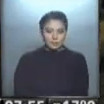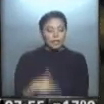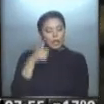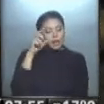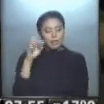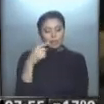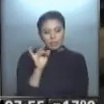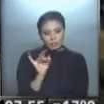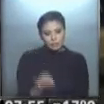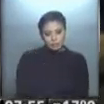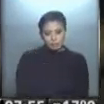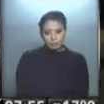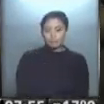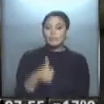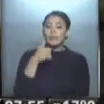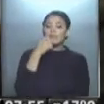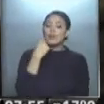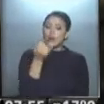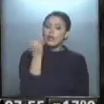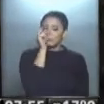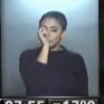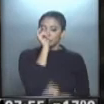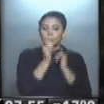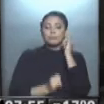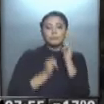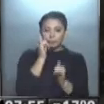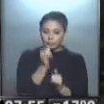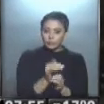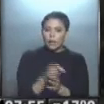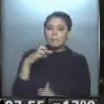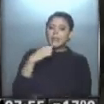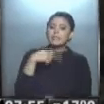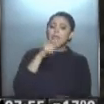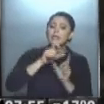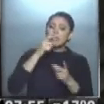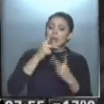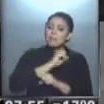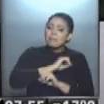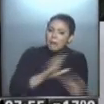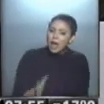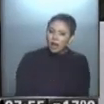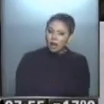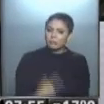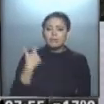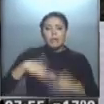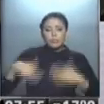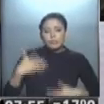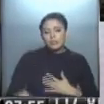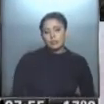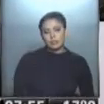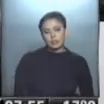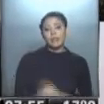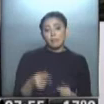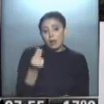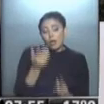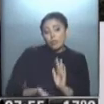Alejandro y Patricia, es complicado. Sí. Bien, sí, claro, vamos a hablar, sí. vamos a repetir. La gente viaja mal, Laura está apurada y además